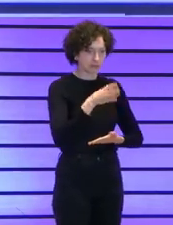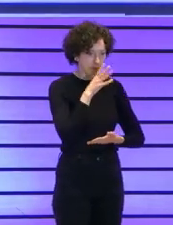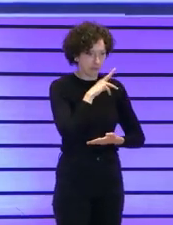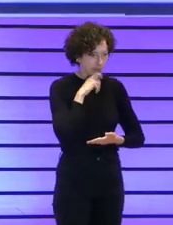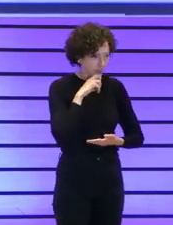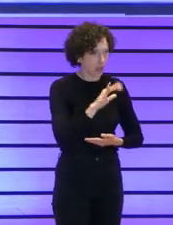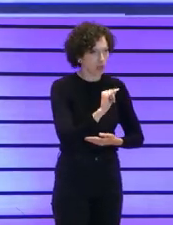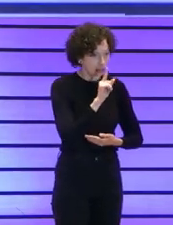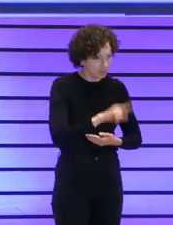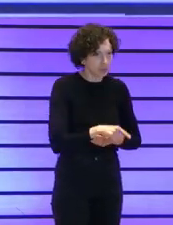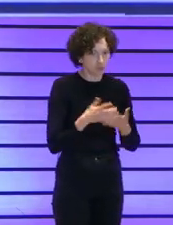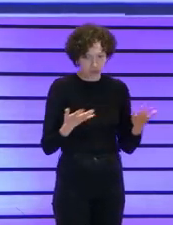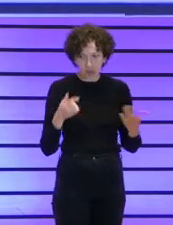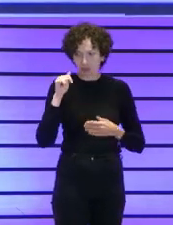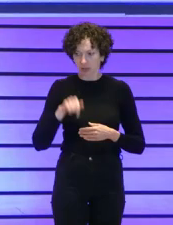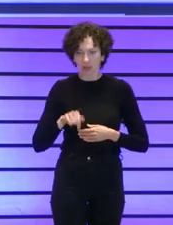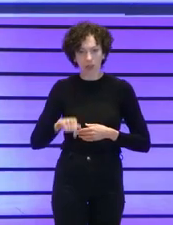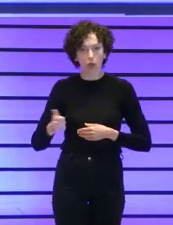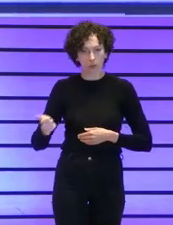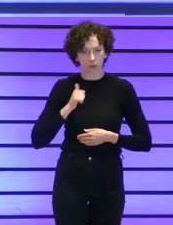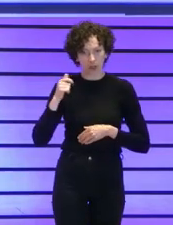la oportunidad de participar